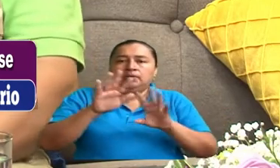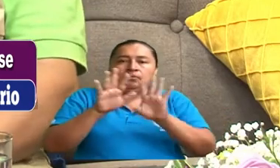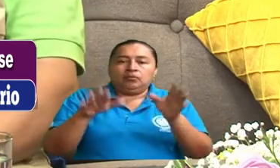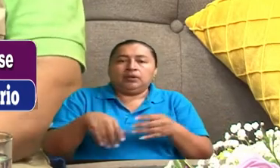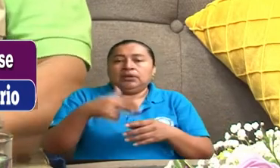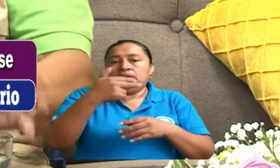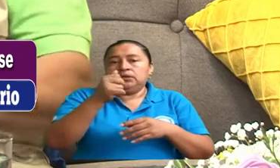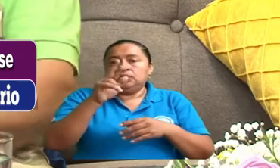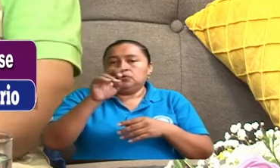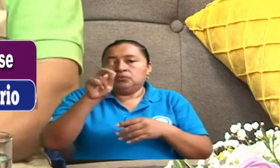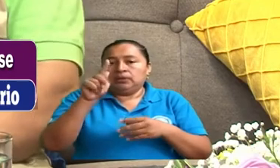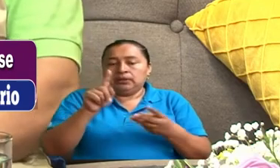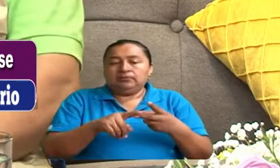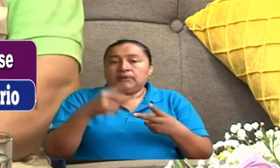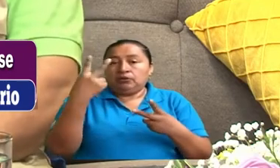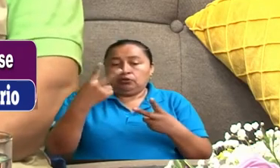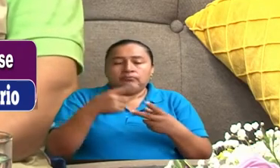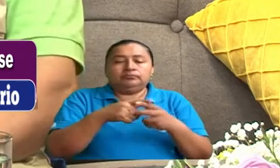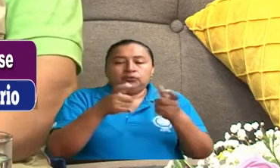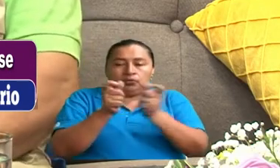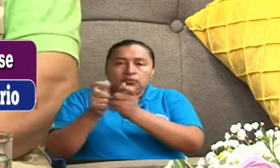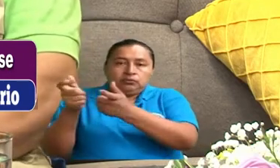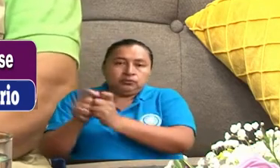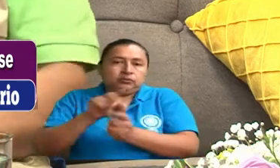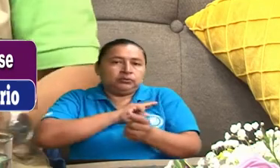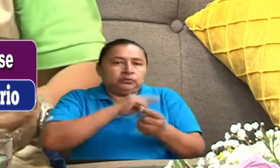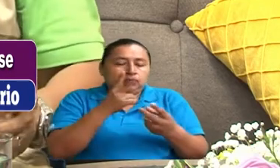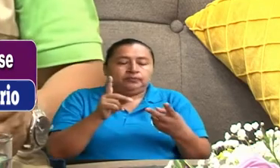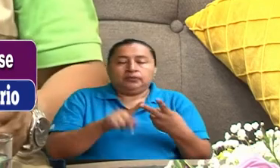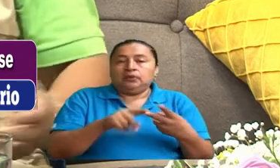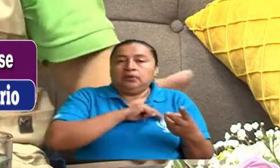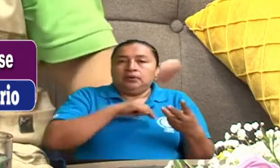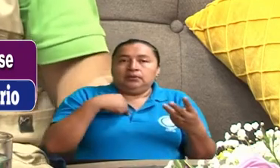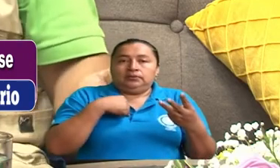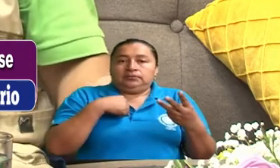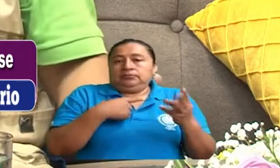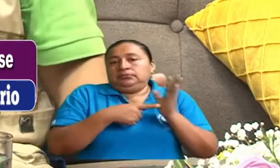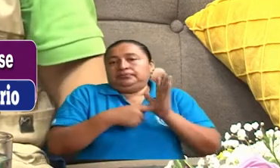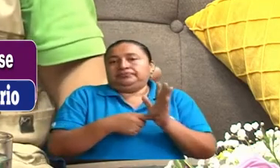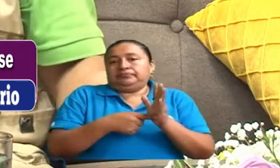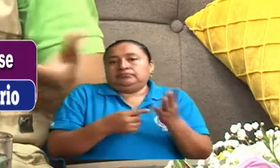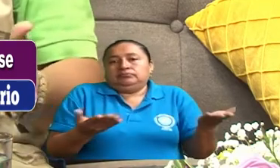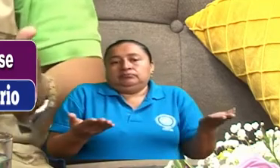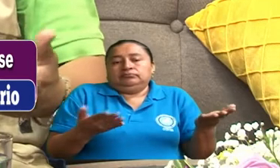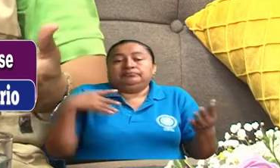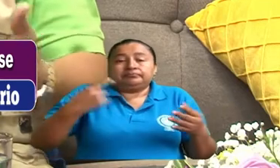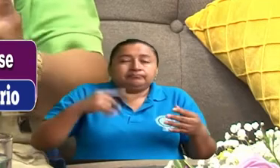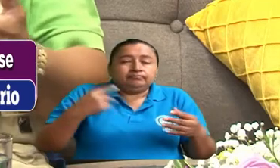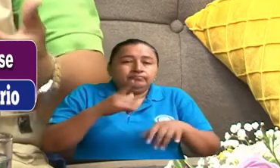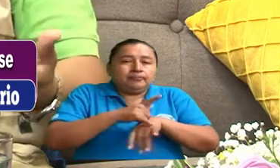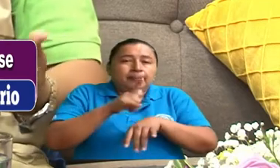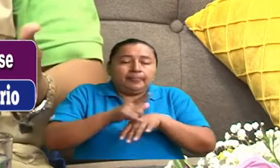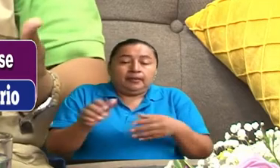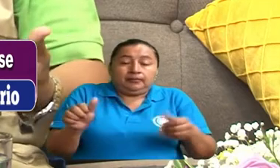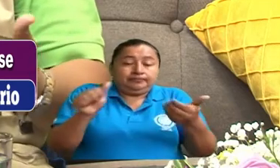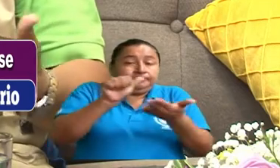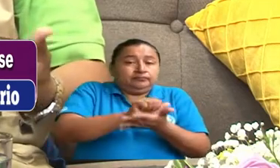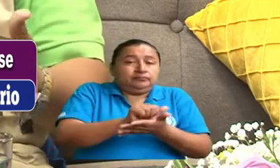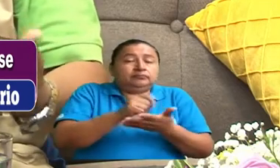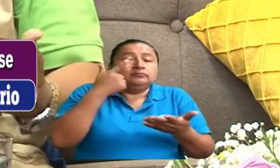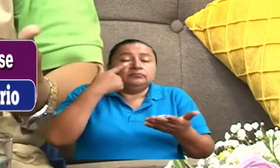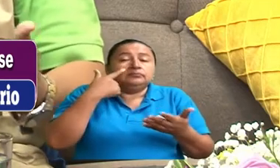Chureca, porque hay dos cooperativas, ¿verdad? Para nosotros, por ejemplo, estamos buscando una alianza ahí, ver